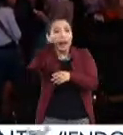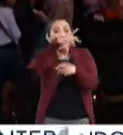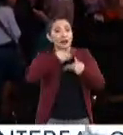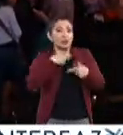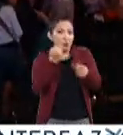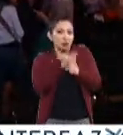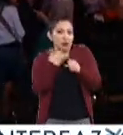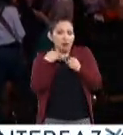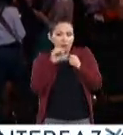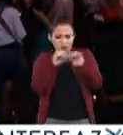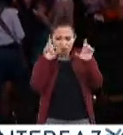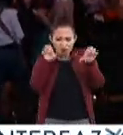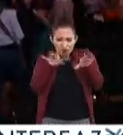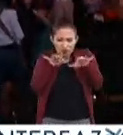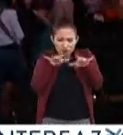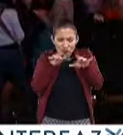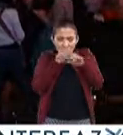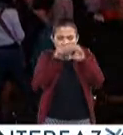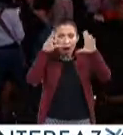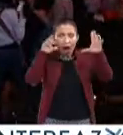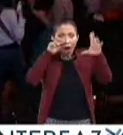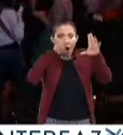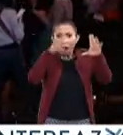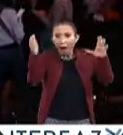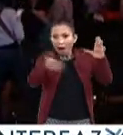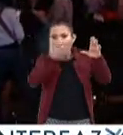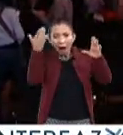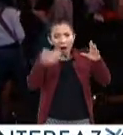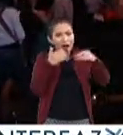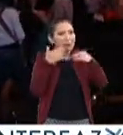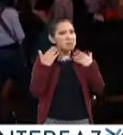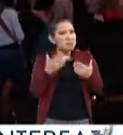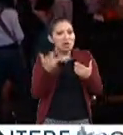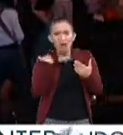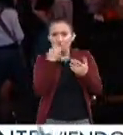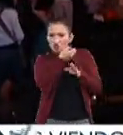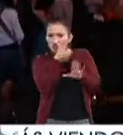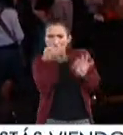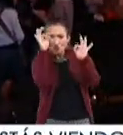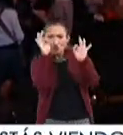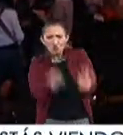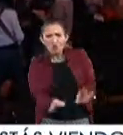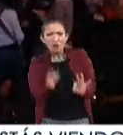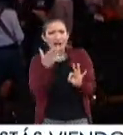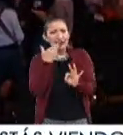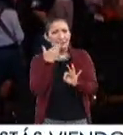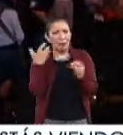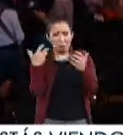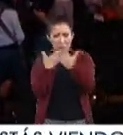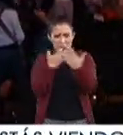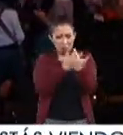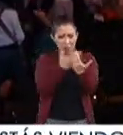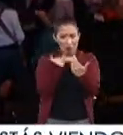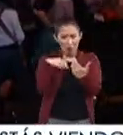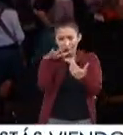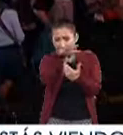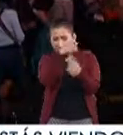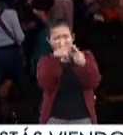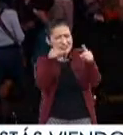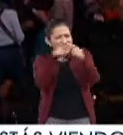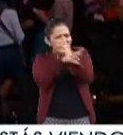es una oportunidad única de navegar inteligentemente, curadamente, articuladamente, en un mar